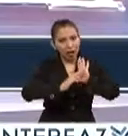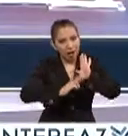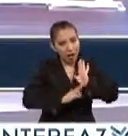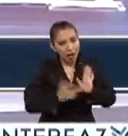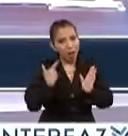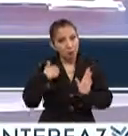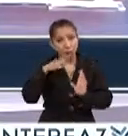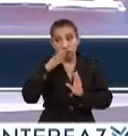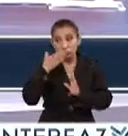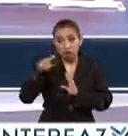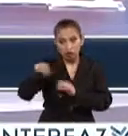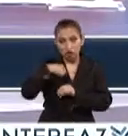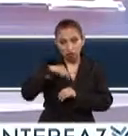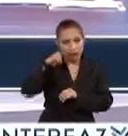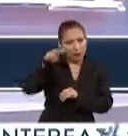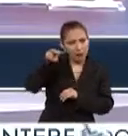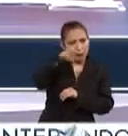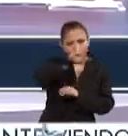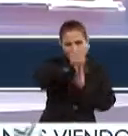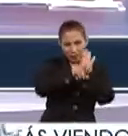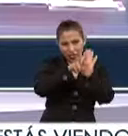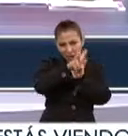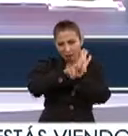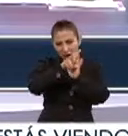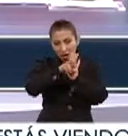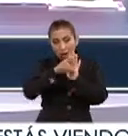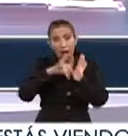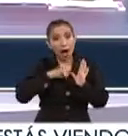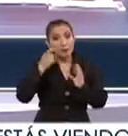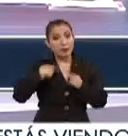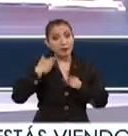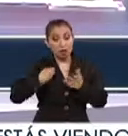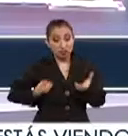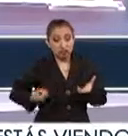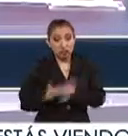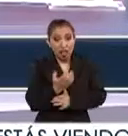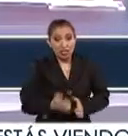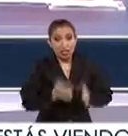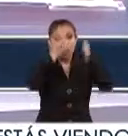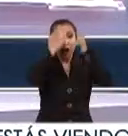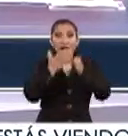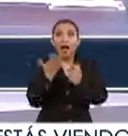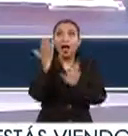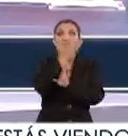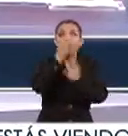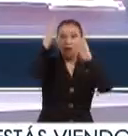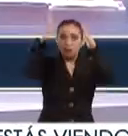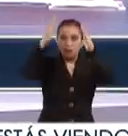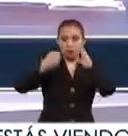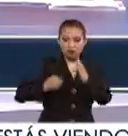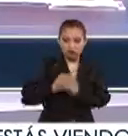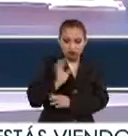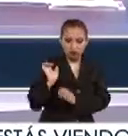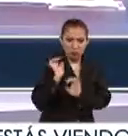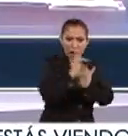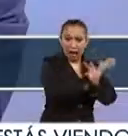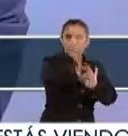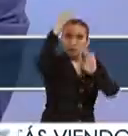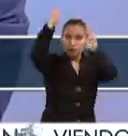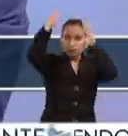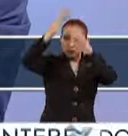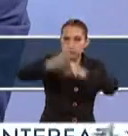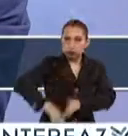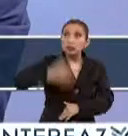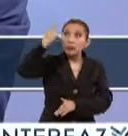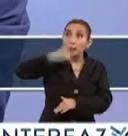hubo una gran respuesta, por ejemplo, nosotros vemos muchos videos que hay gente que sale de los edificios antes de que se colapsen. Es increíble porque la gente